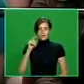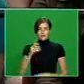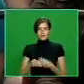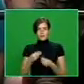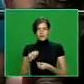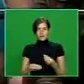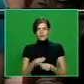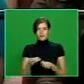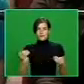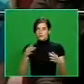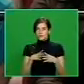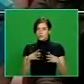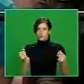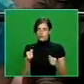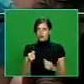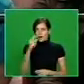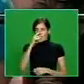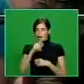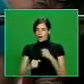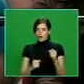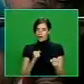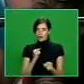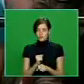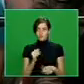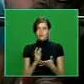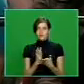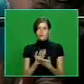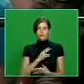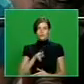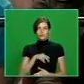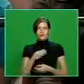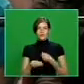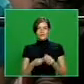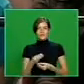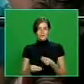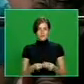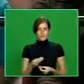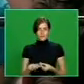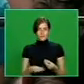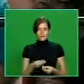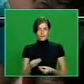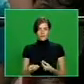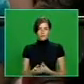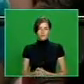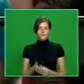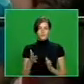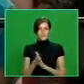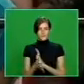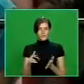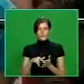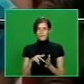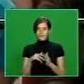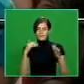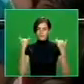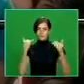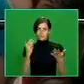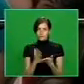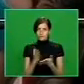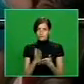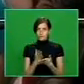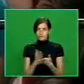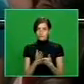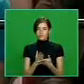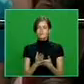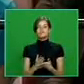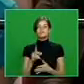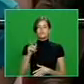a desarrollar a lo largo de todo el año escolar cuando nosotros hacemos en el marco de lo que es la fiesta escolar y